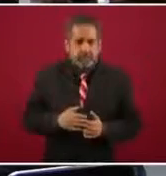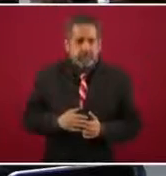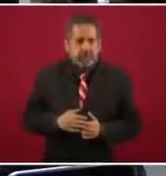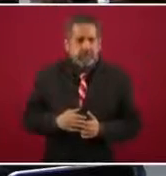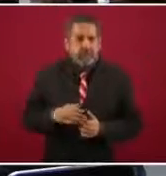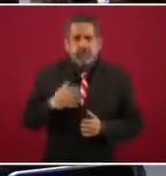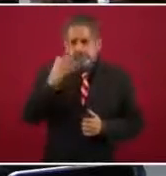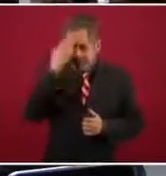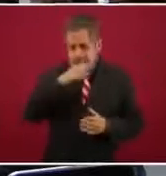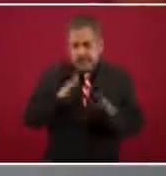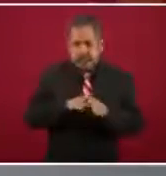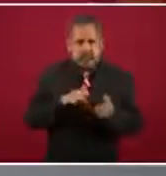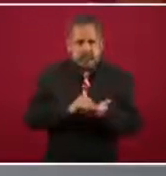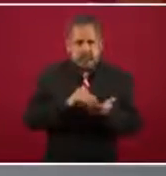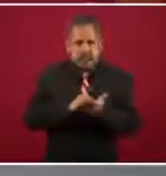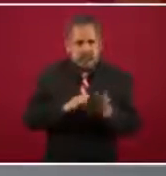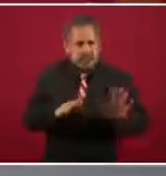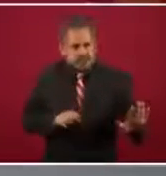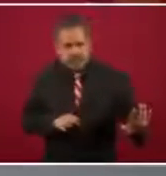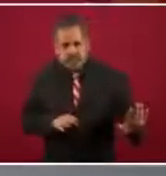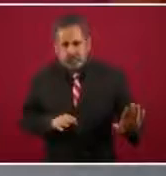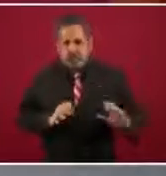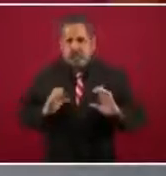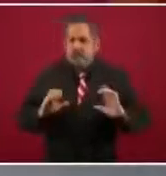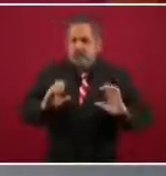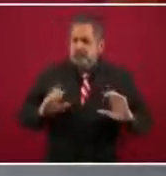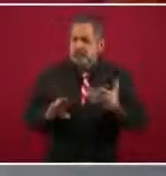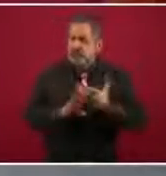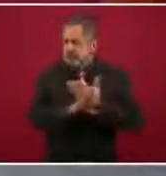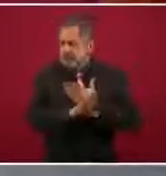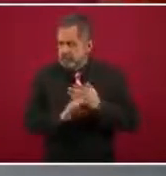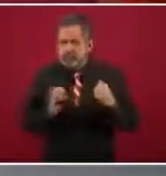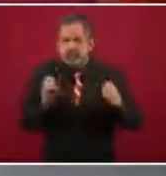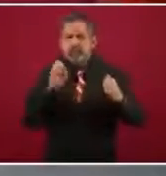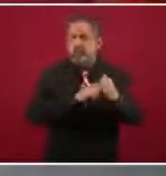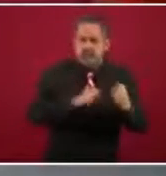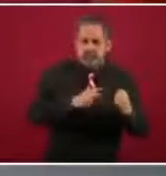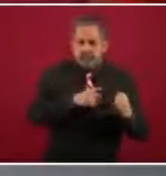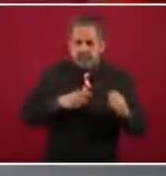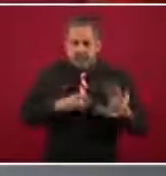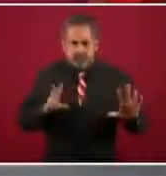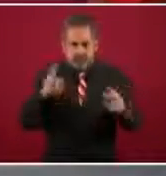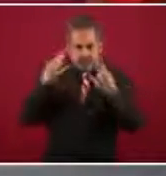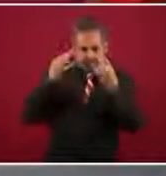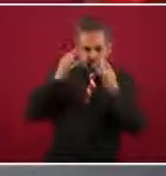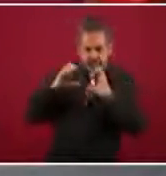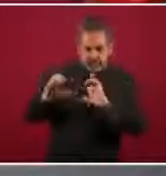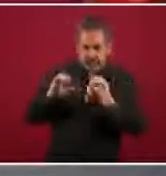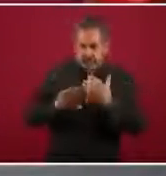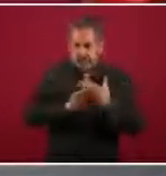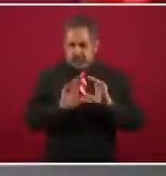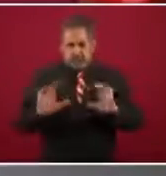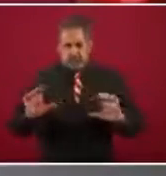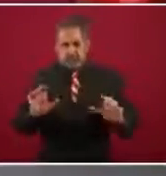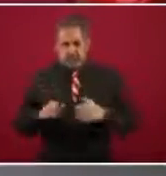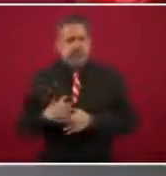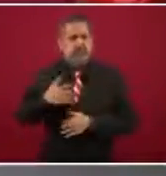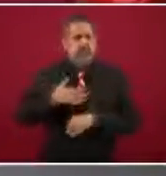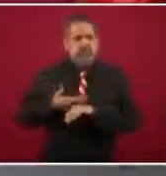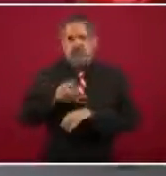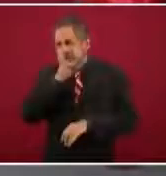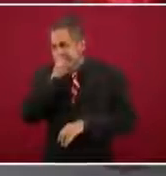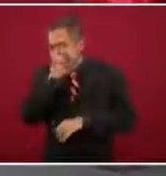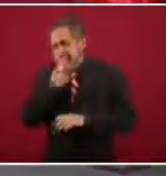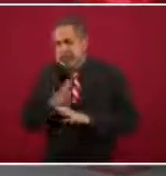siga actuando como lo está haciendo, muy consciente, muy avispada. Por eso tampoco me preocupa eso